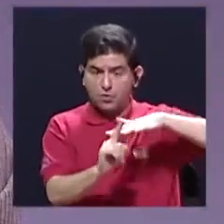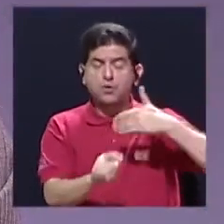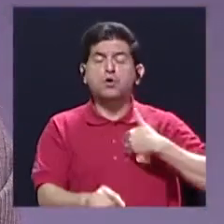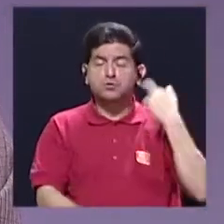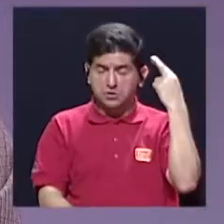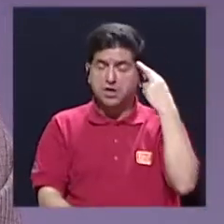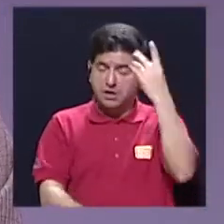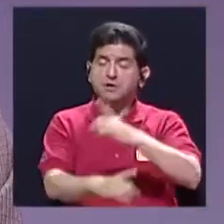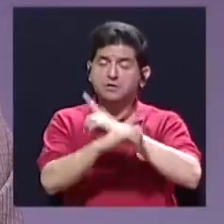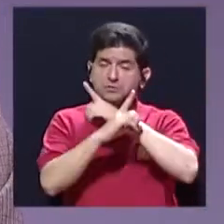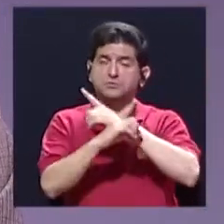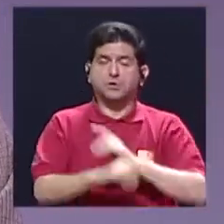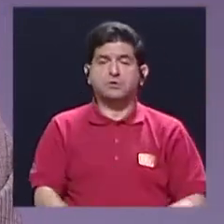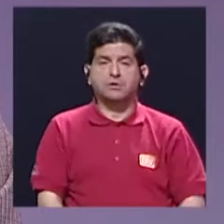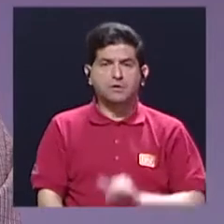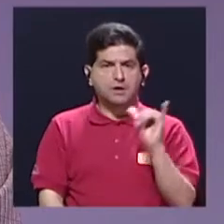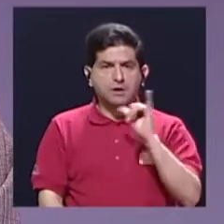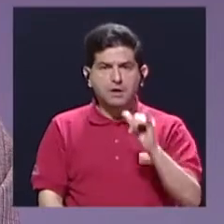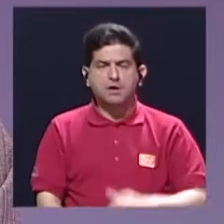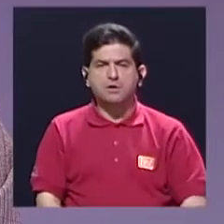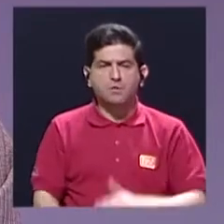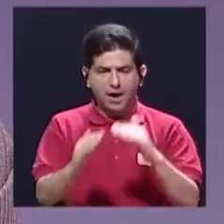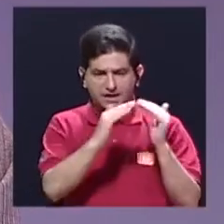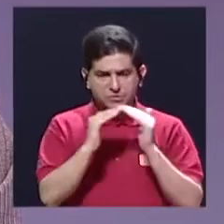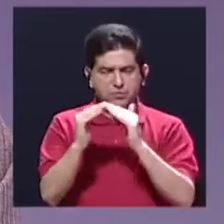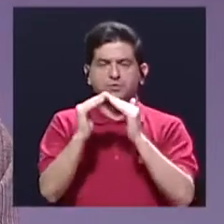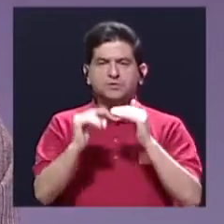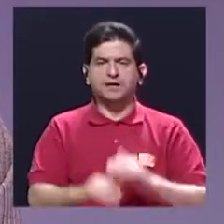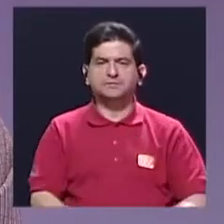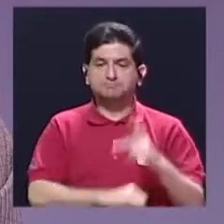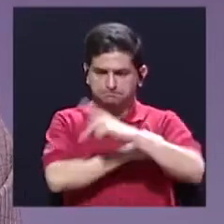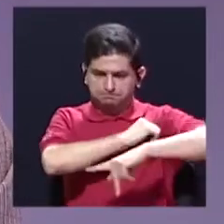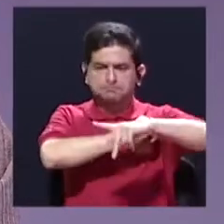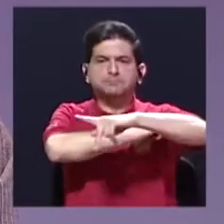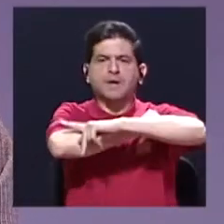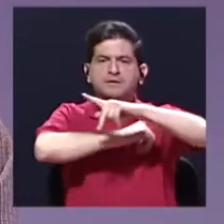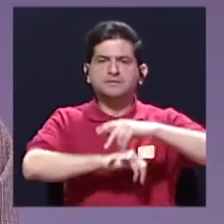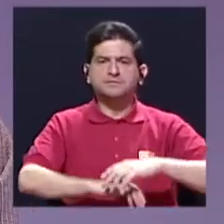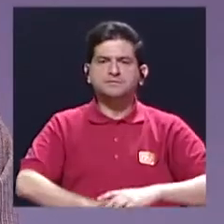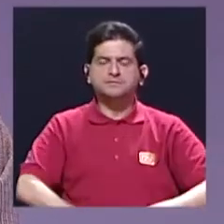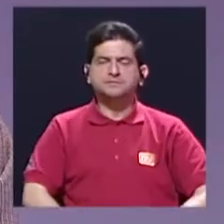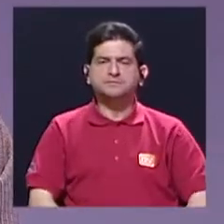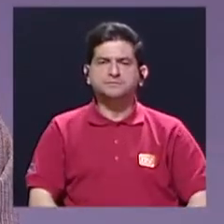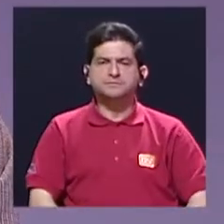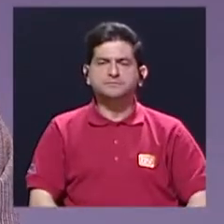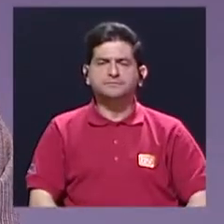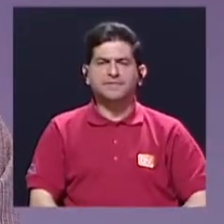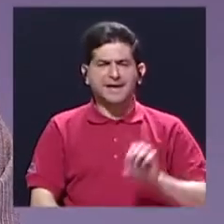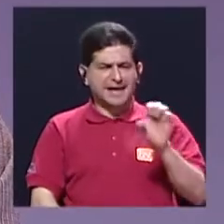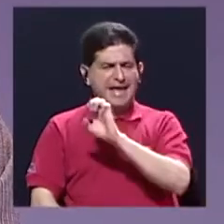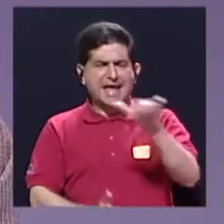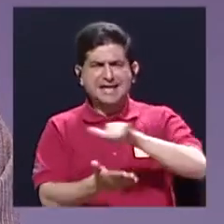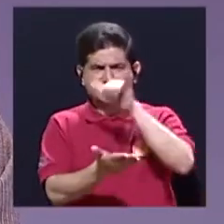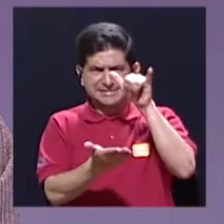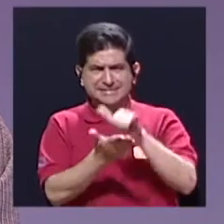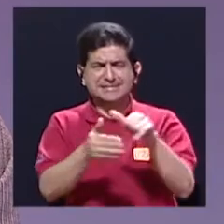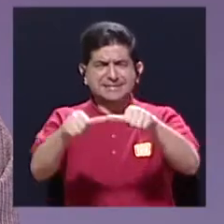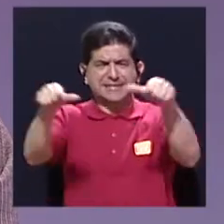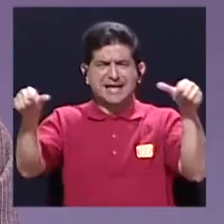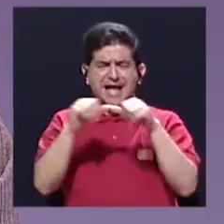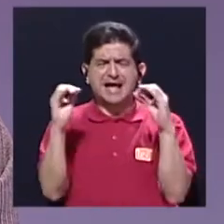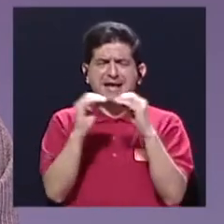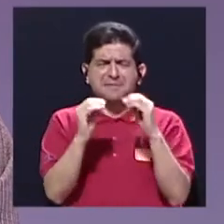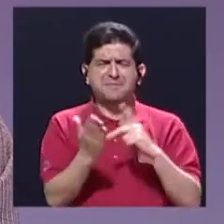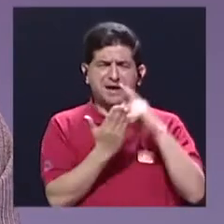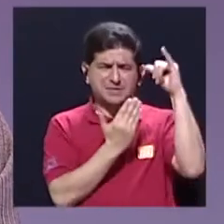tienen razón de defenderlo, sino para la ciudad, para el país. La zona este de San José es una de las áreas